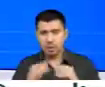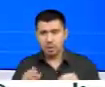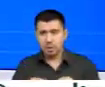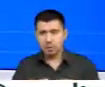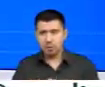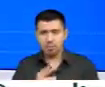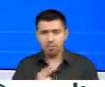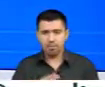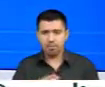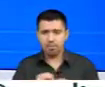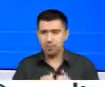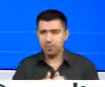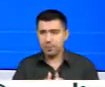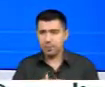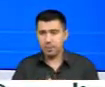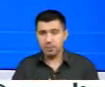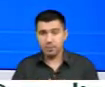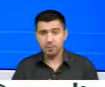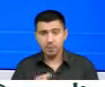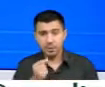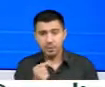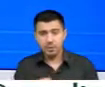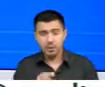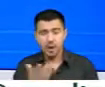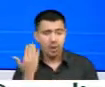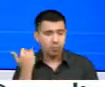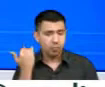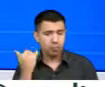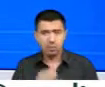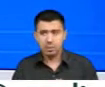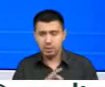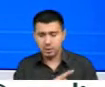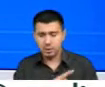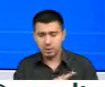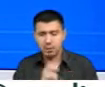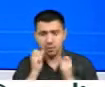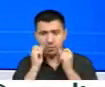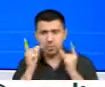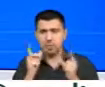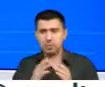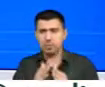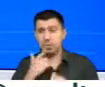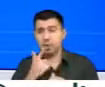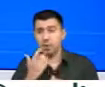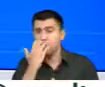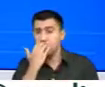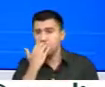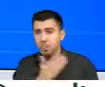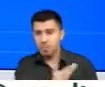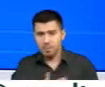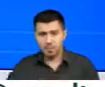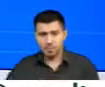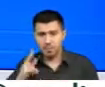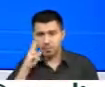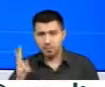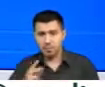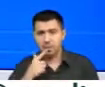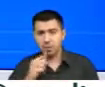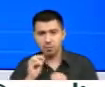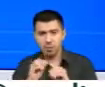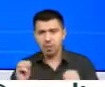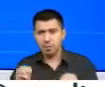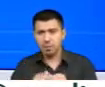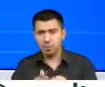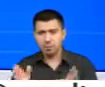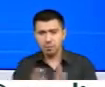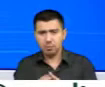Y el sábado el presidente Nicolás Maduro sorprendió con la decisión de mantener la frontera con Colombia cerrada hasta el 2 de enero. Sin embargo, se ha dado paso